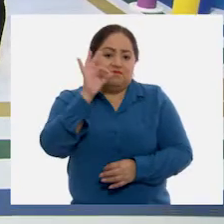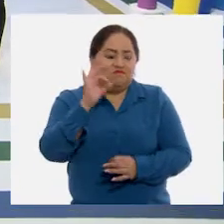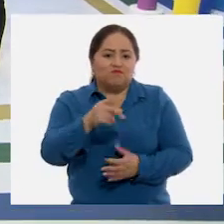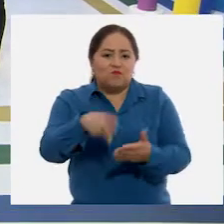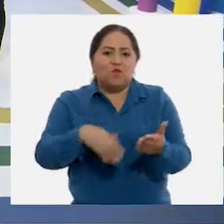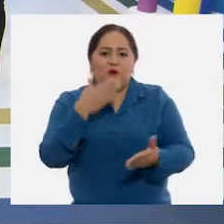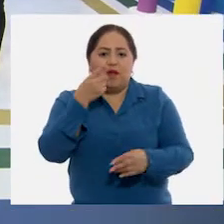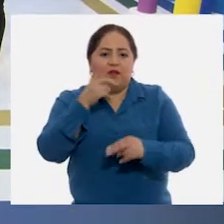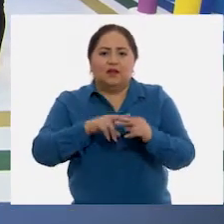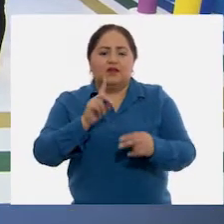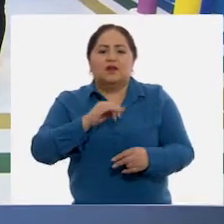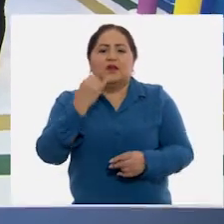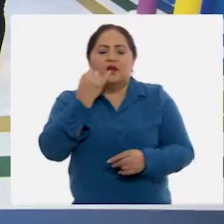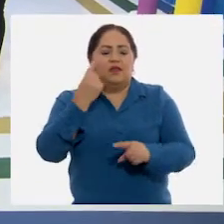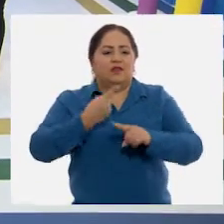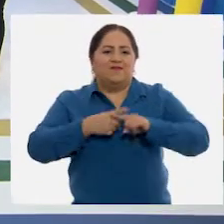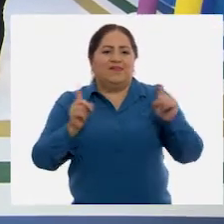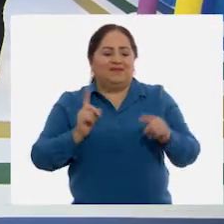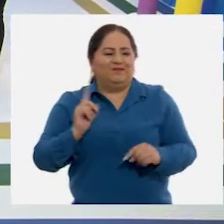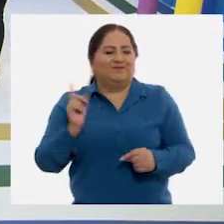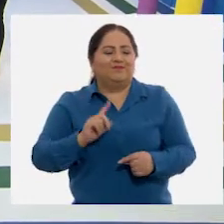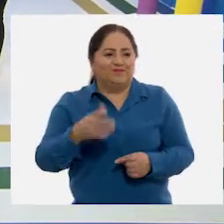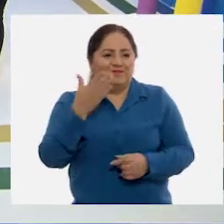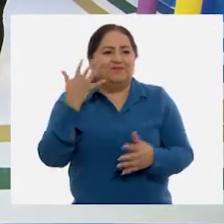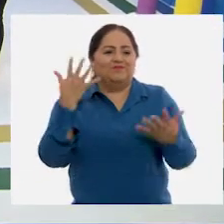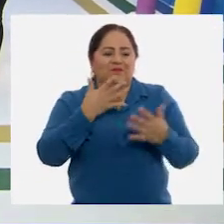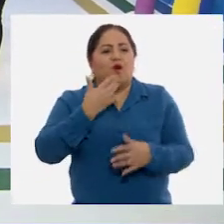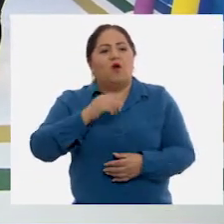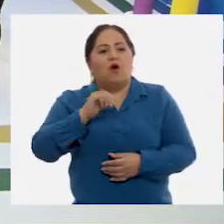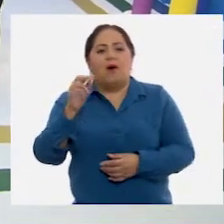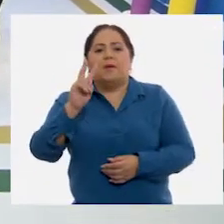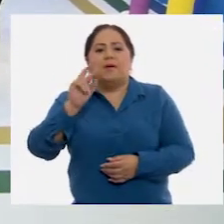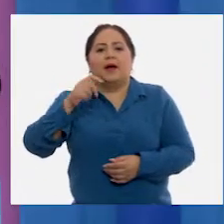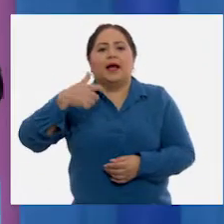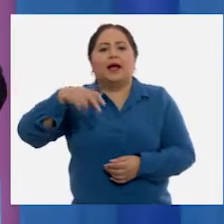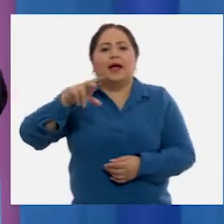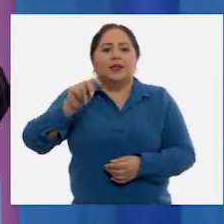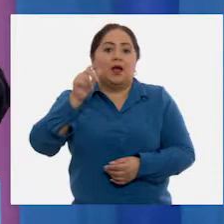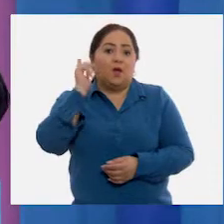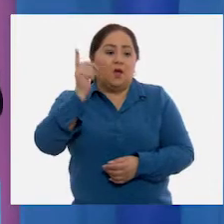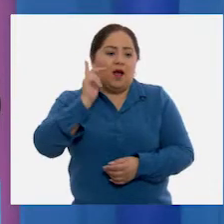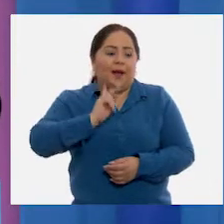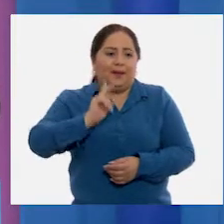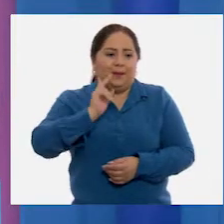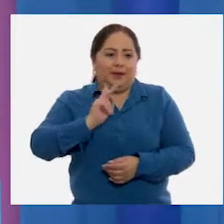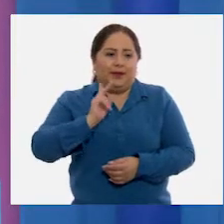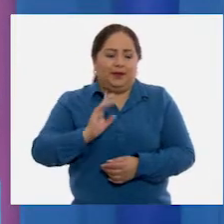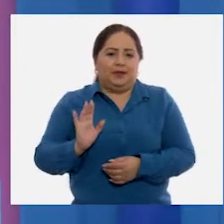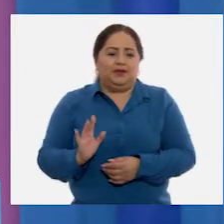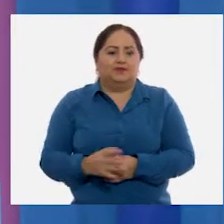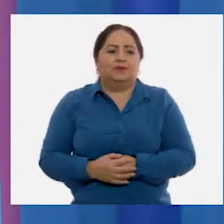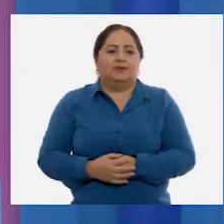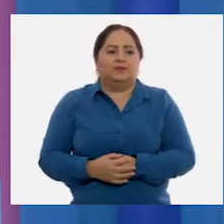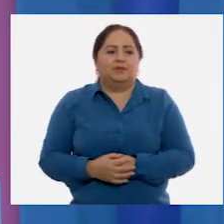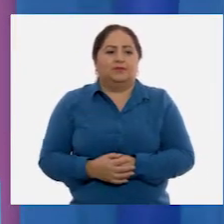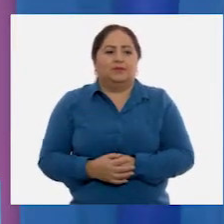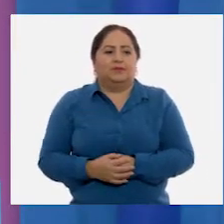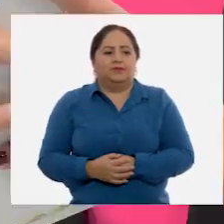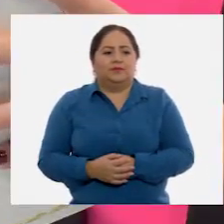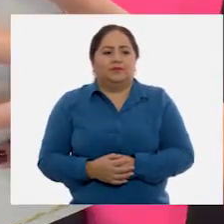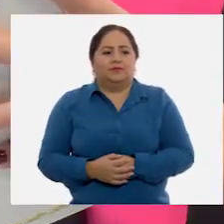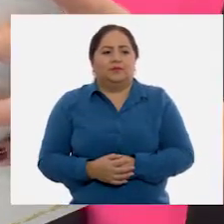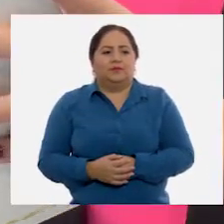que pertenece al lenguaje informal. Así es. Entonces voy a buscar baqueta. Espero que esa sí esté. ¿Será de Adelante. lenguaje formal o